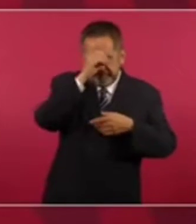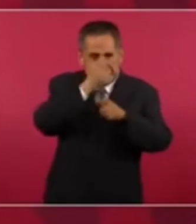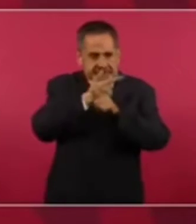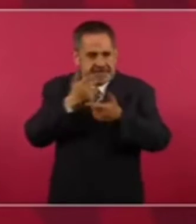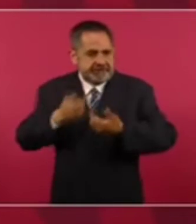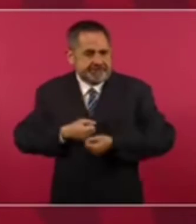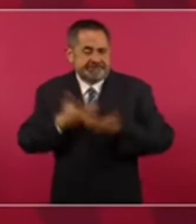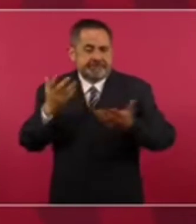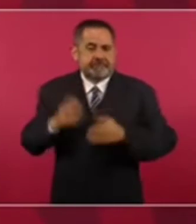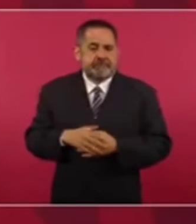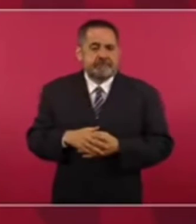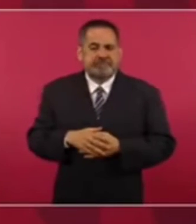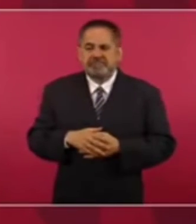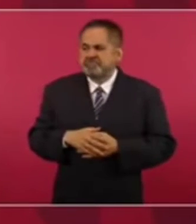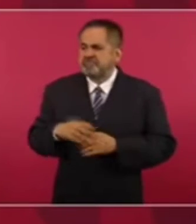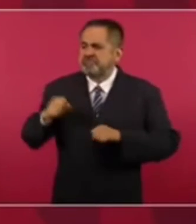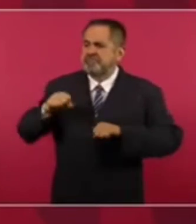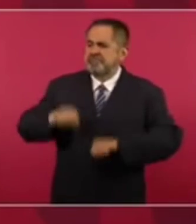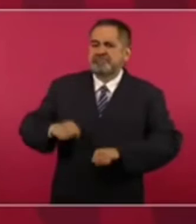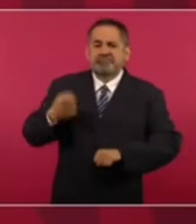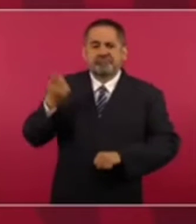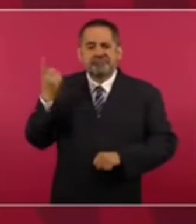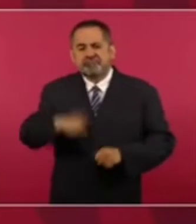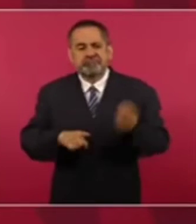sin autoritarismos,